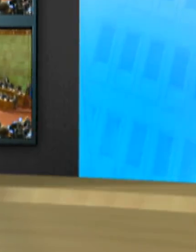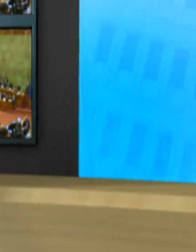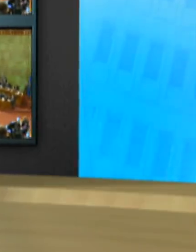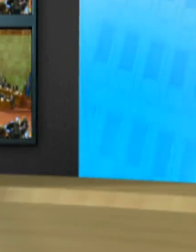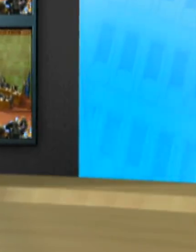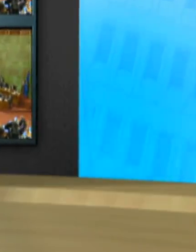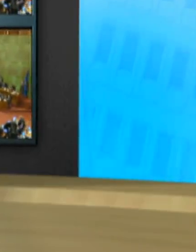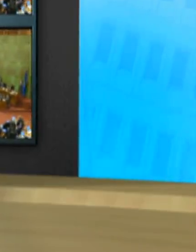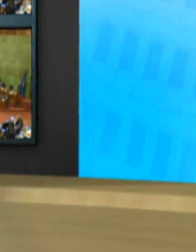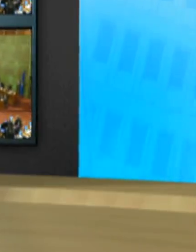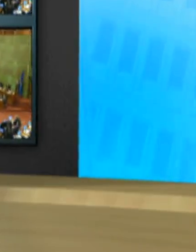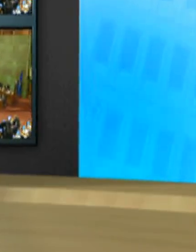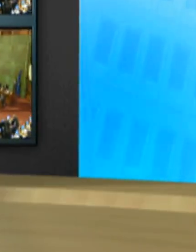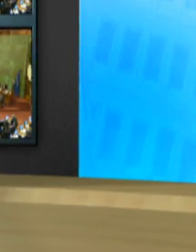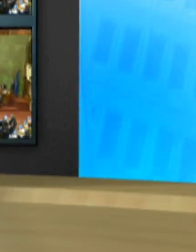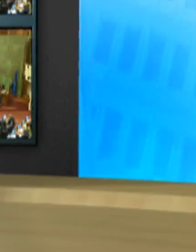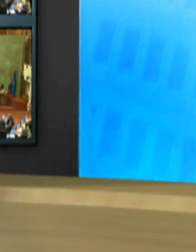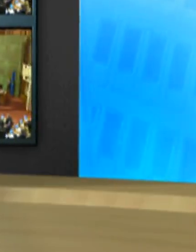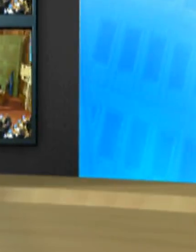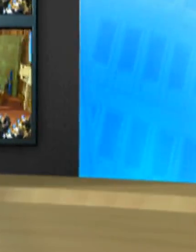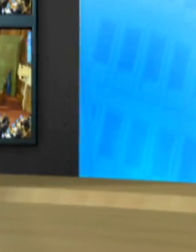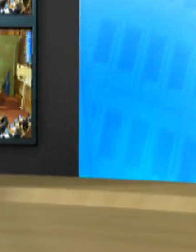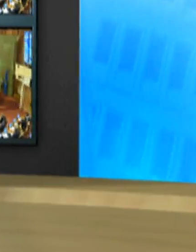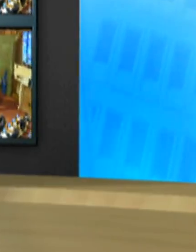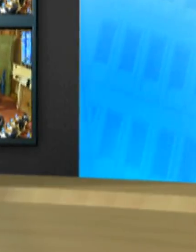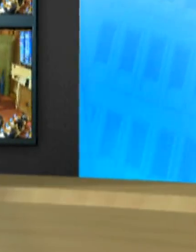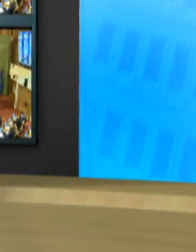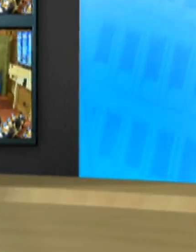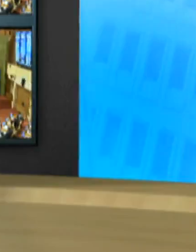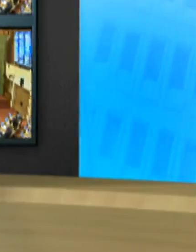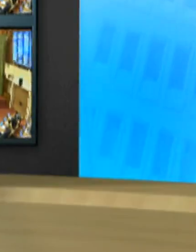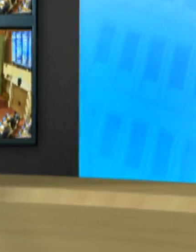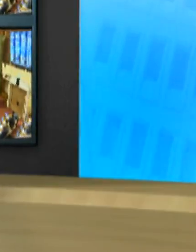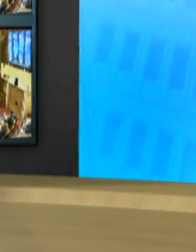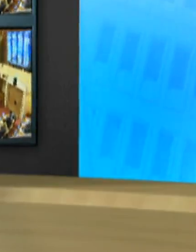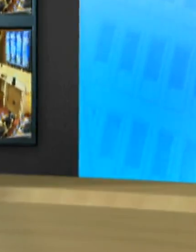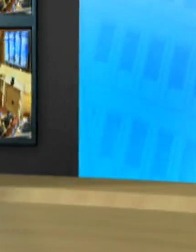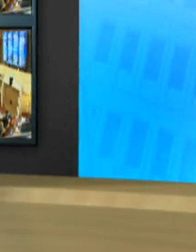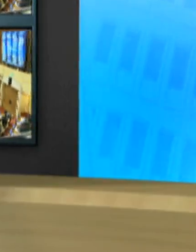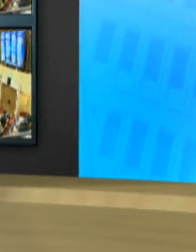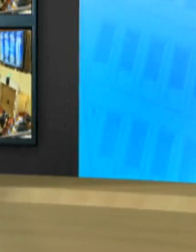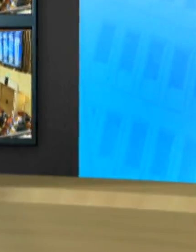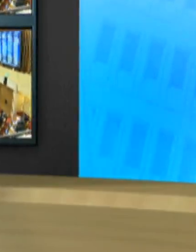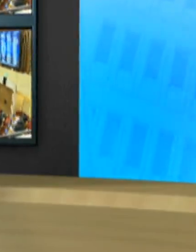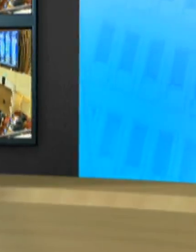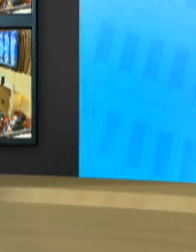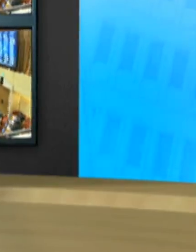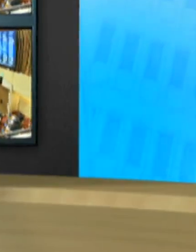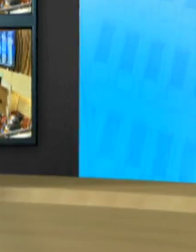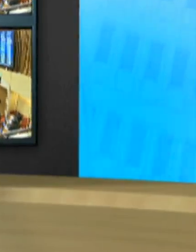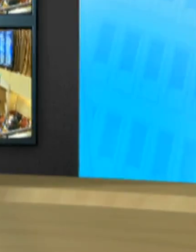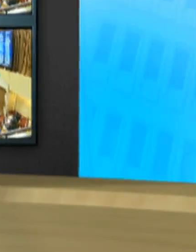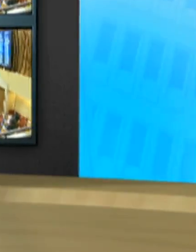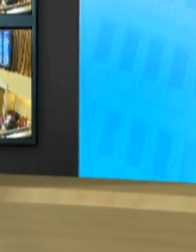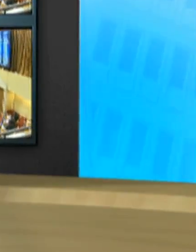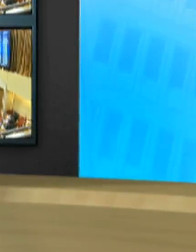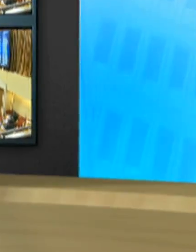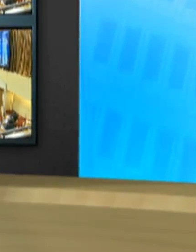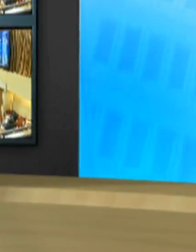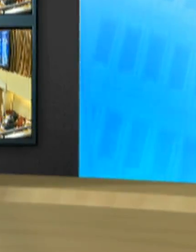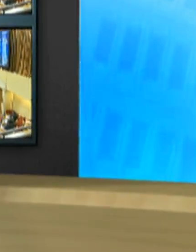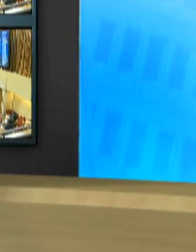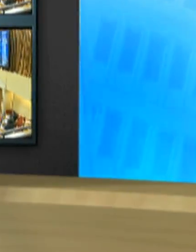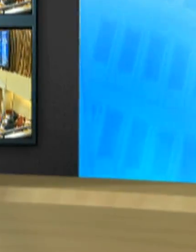de seguros estas compañías dispone el texto remitido del ejecutivo para su promulgación podrán invertir en el exterior y también en